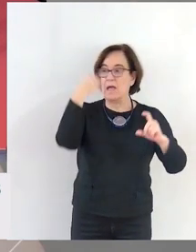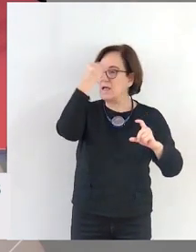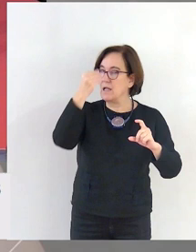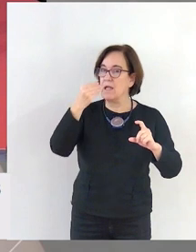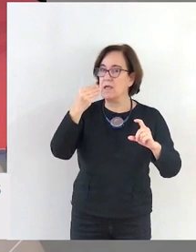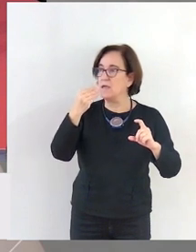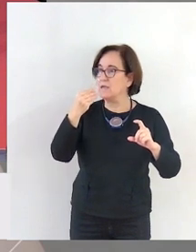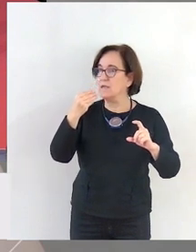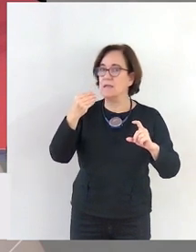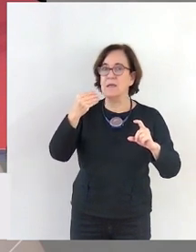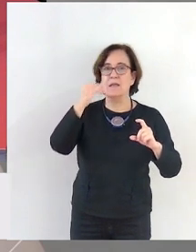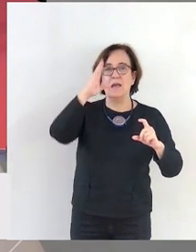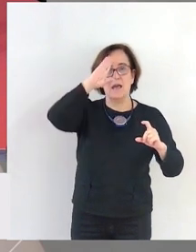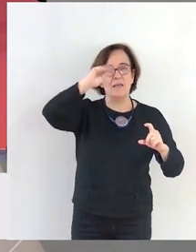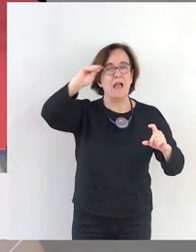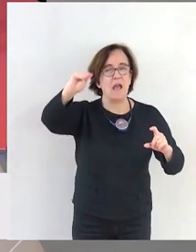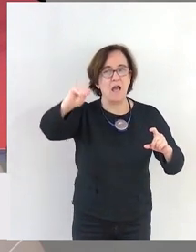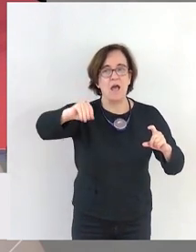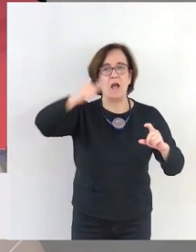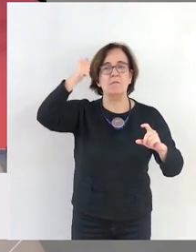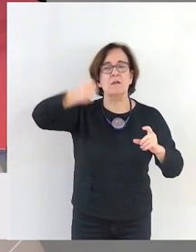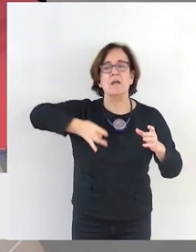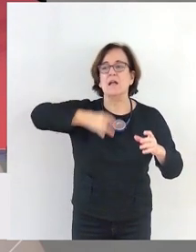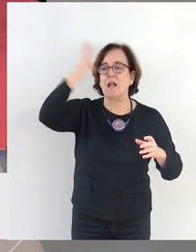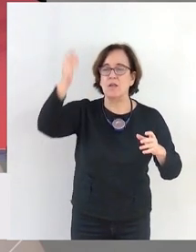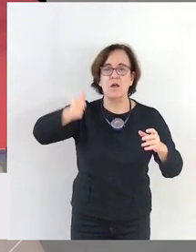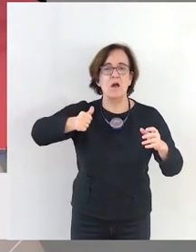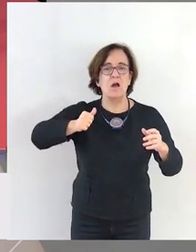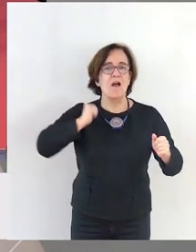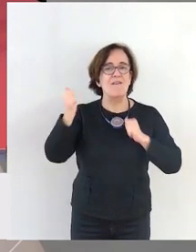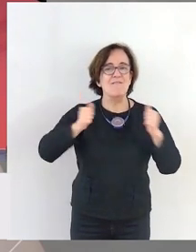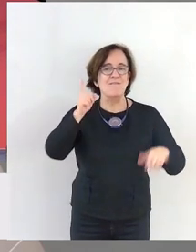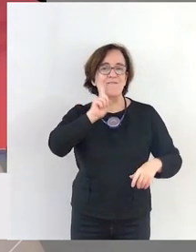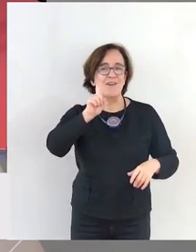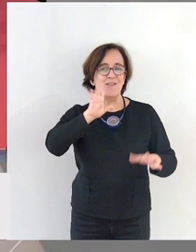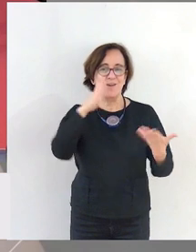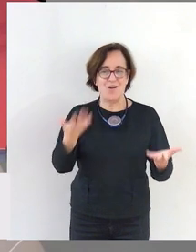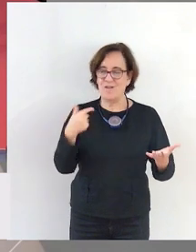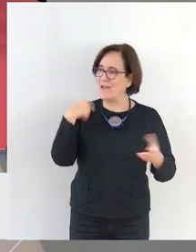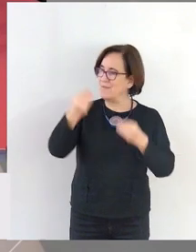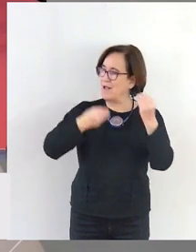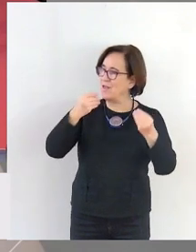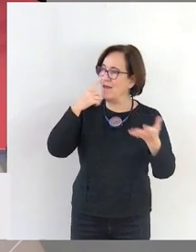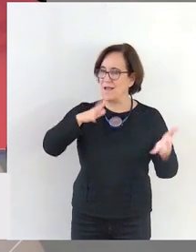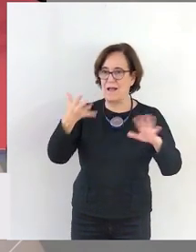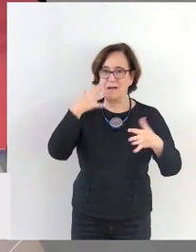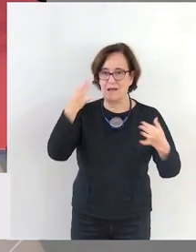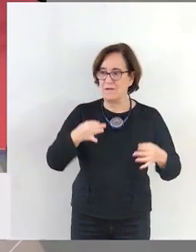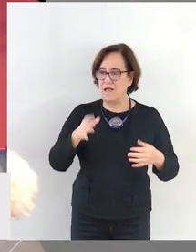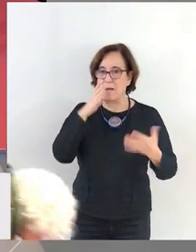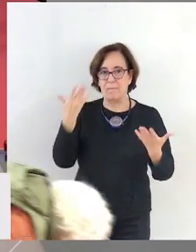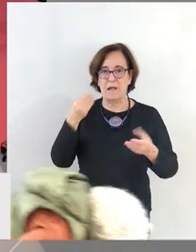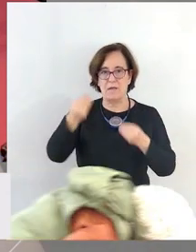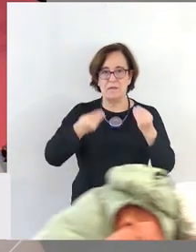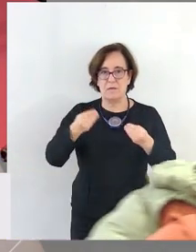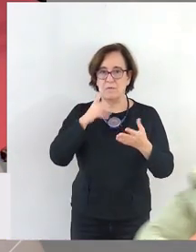la inteligencia es una admirable y tenaz creadora de ficciones con las que poder hacerse cargo de de la realidad Así que para llevar